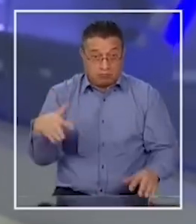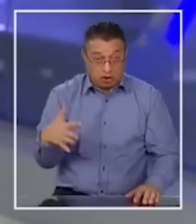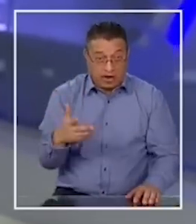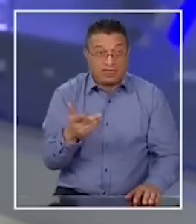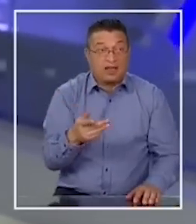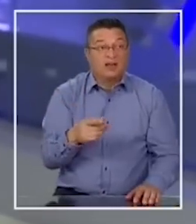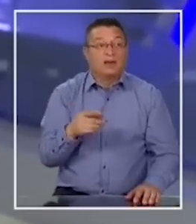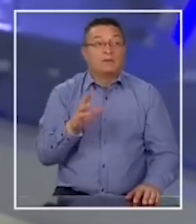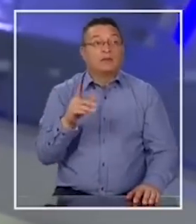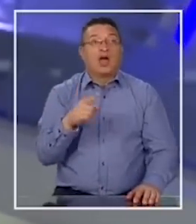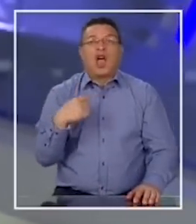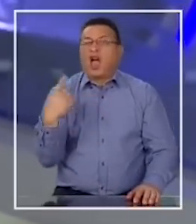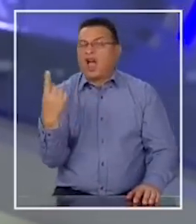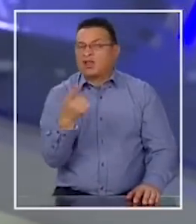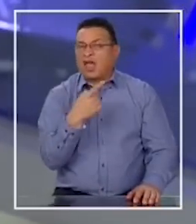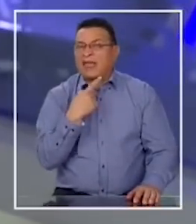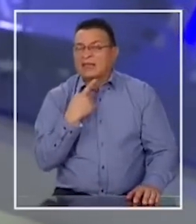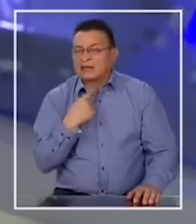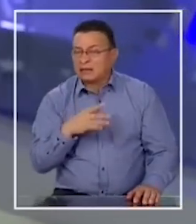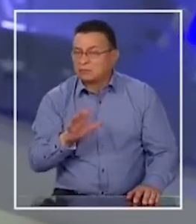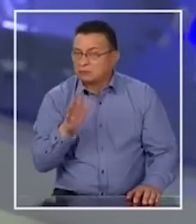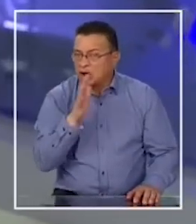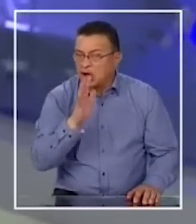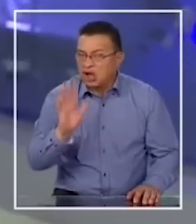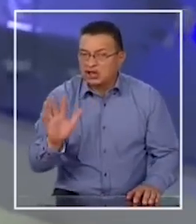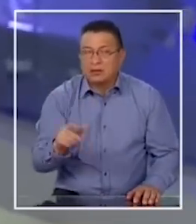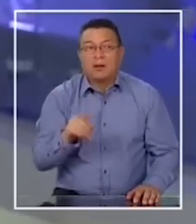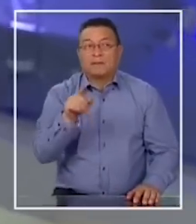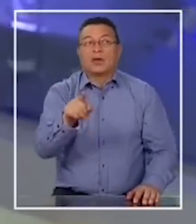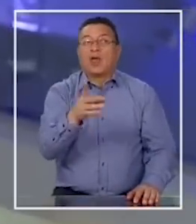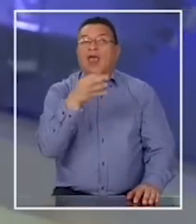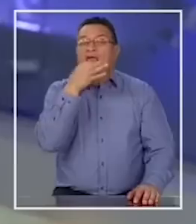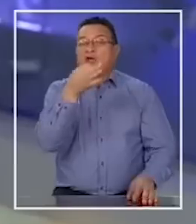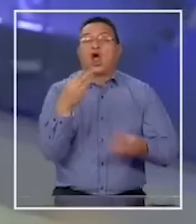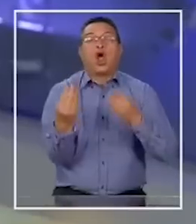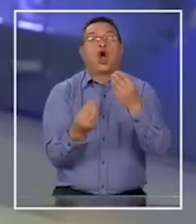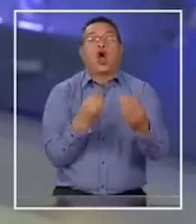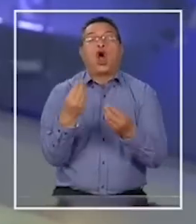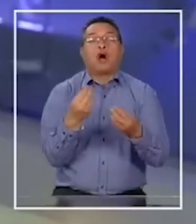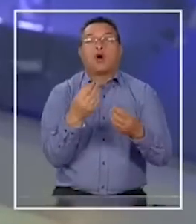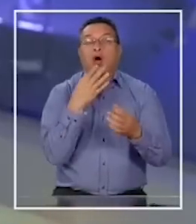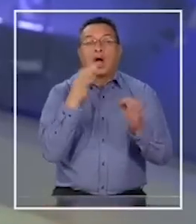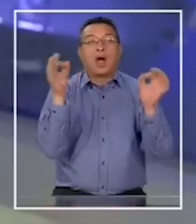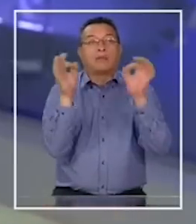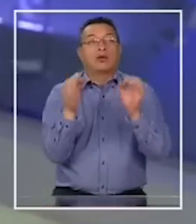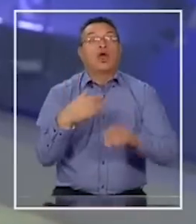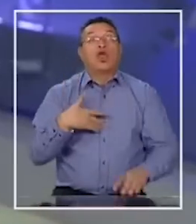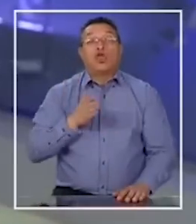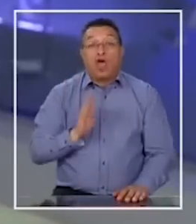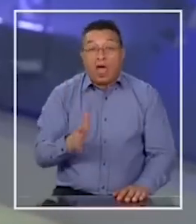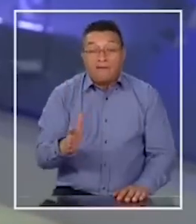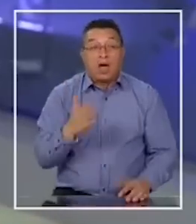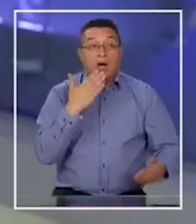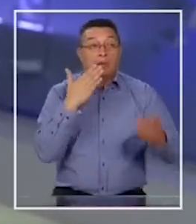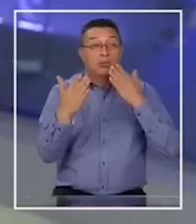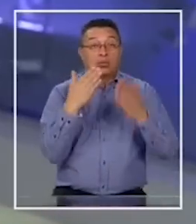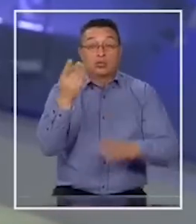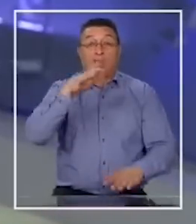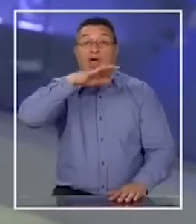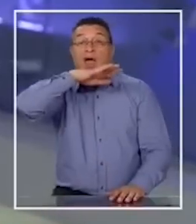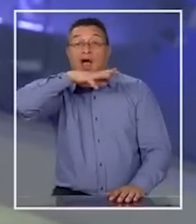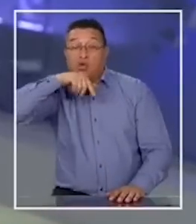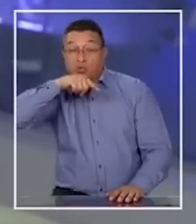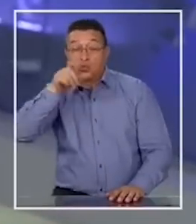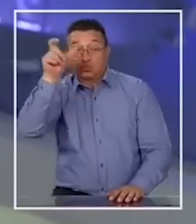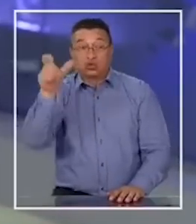no sé si a todos De verdad sabes por qué Porque esto mira dime cómo se explica que todavía estamos discutiendo que un adulto